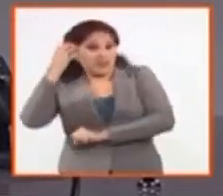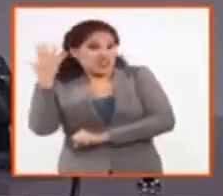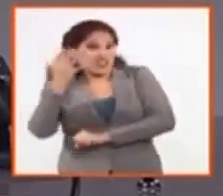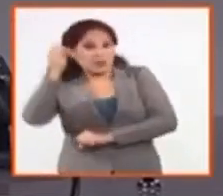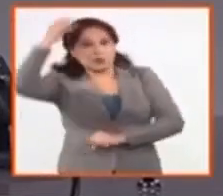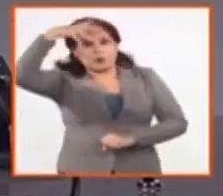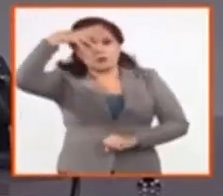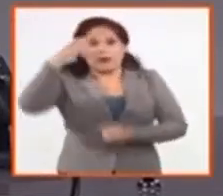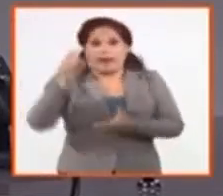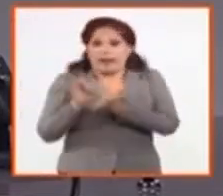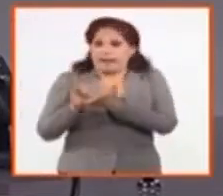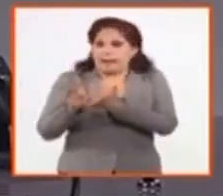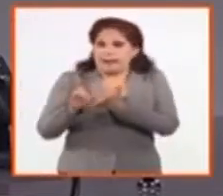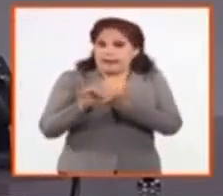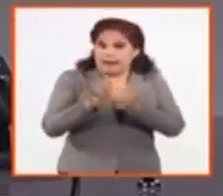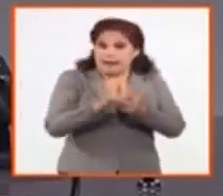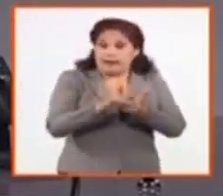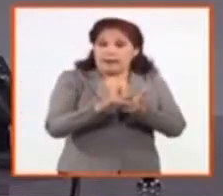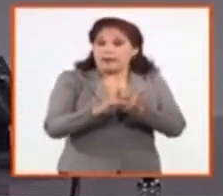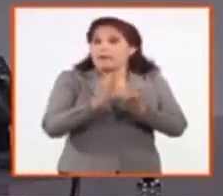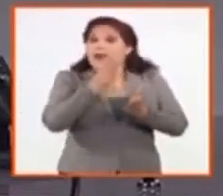retirada para Trump era en mayo.